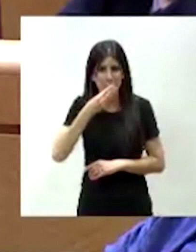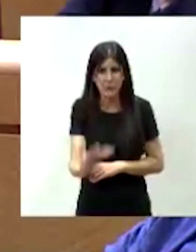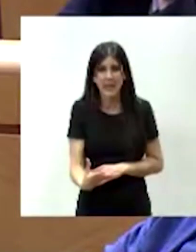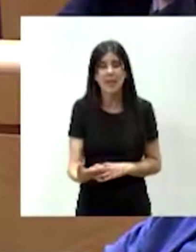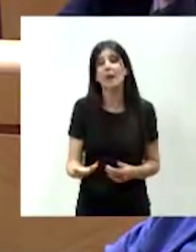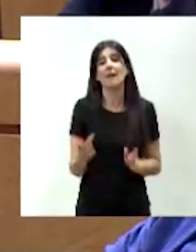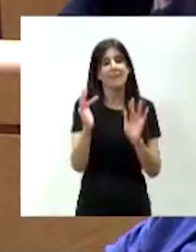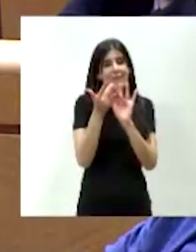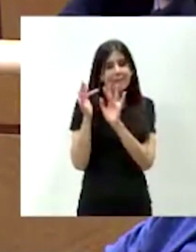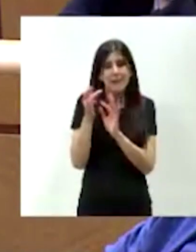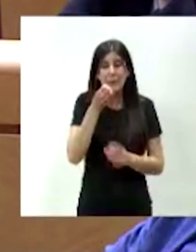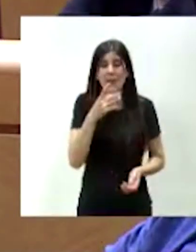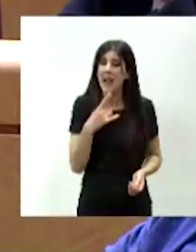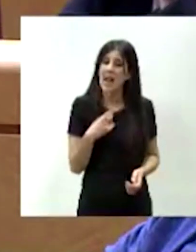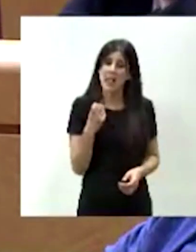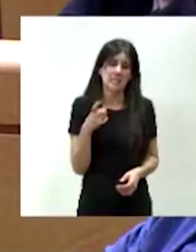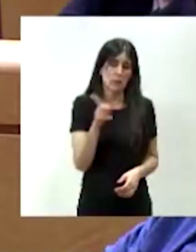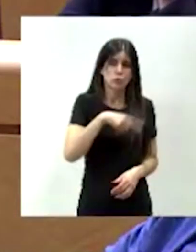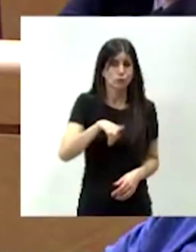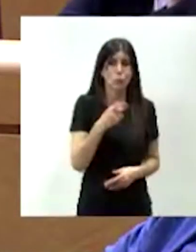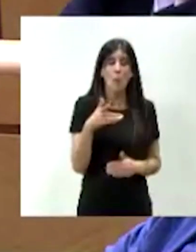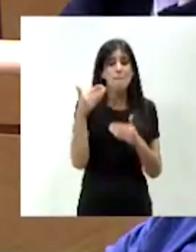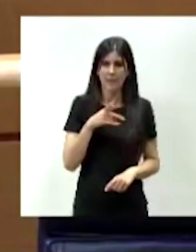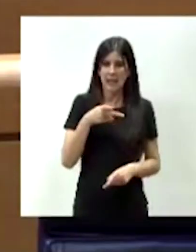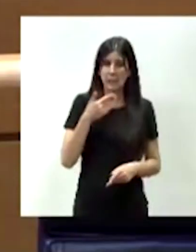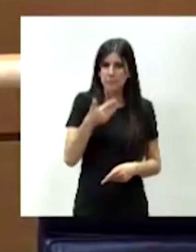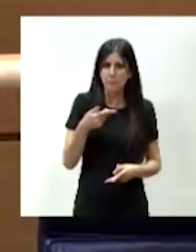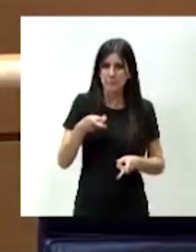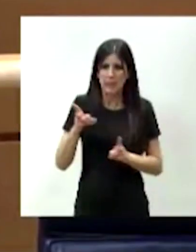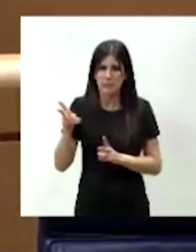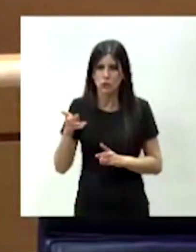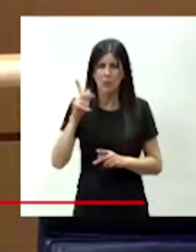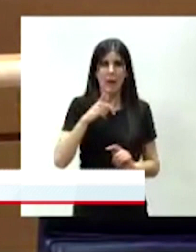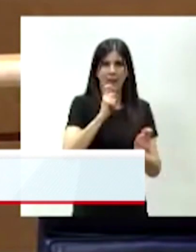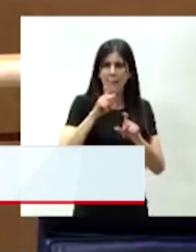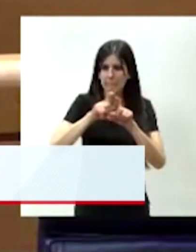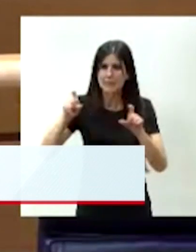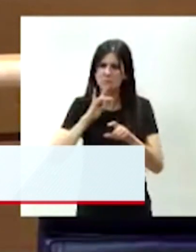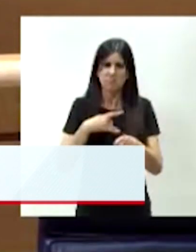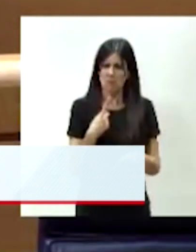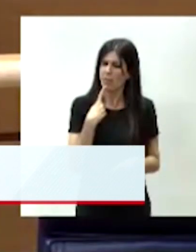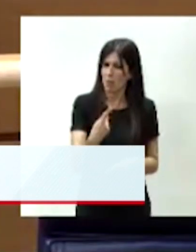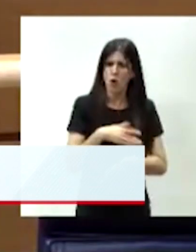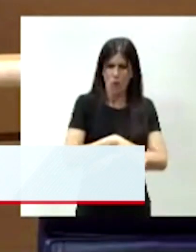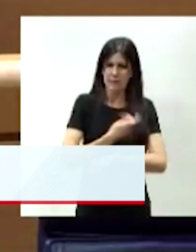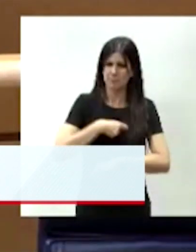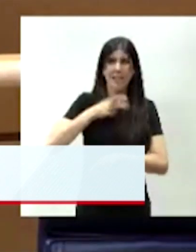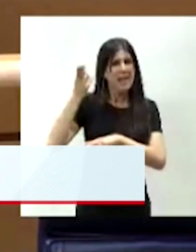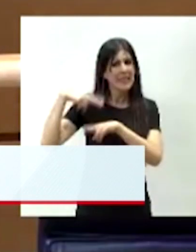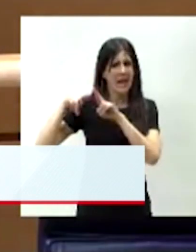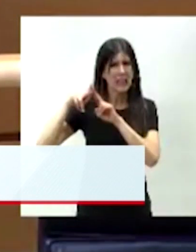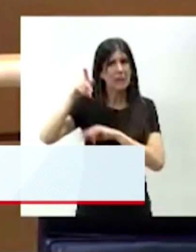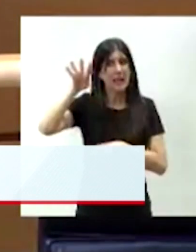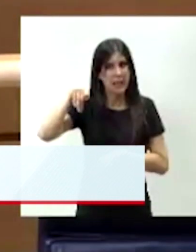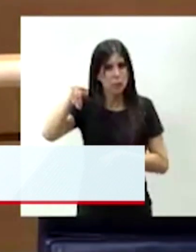tanto, señor ministro, necesitamos un plazo concreto. Yo le garantizo que, desde luego, el Gobierno de España, con la Generalitat de Cataluña,